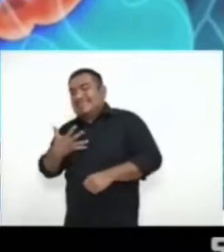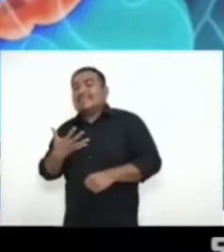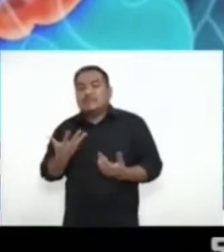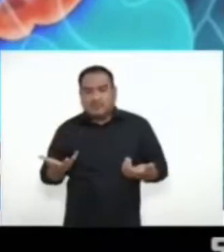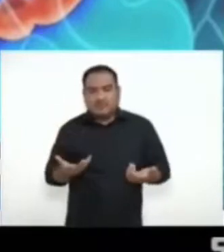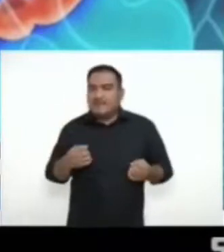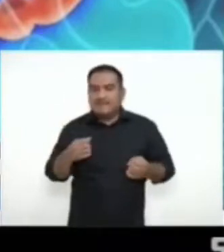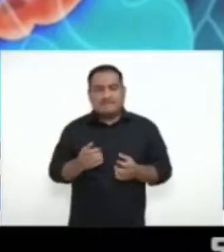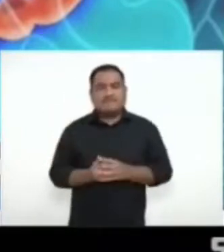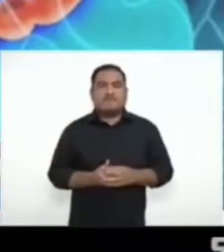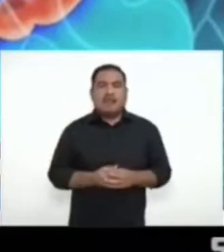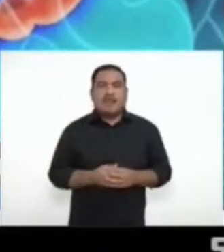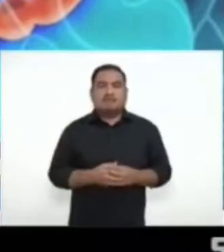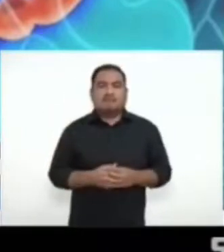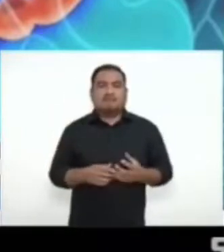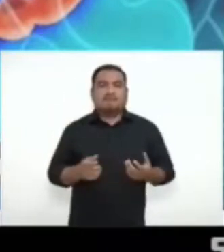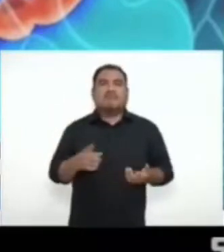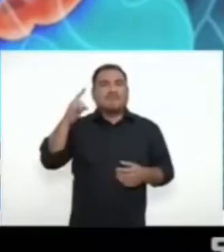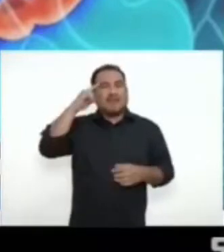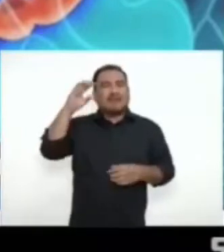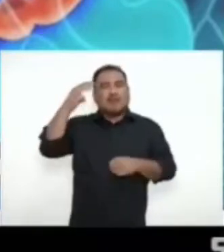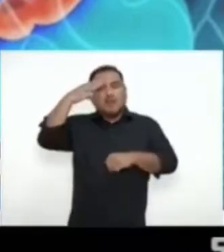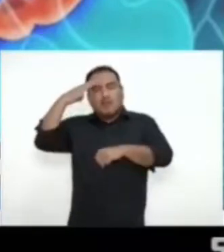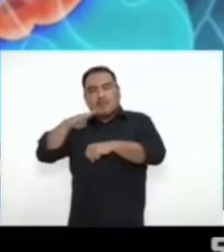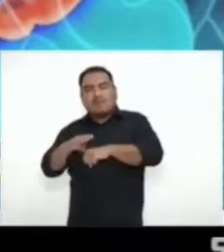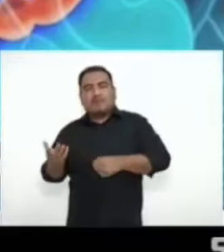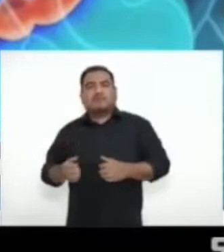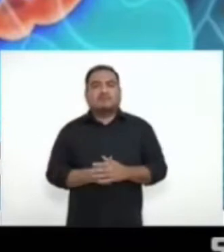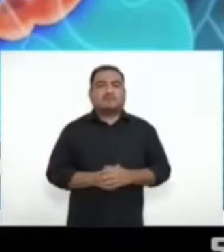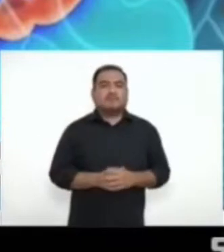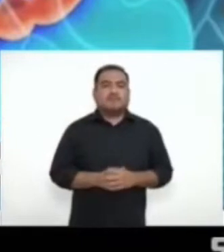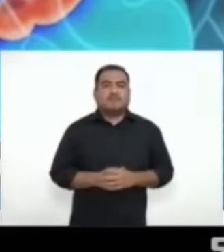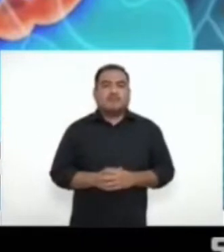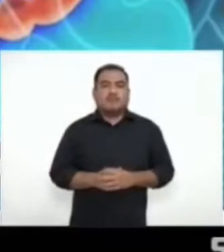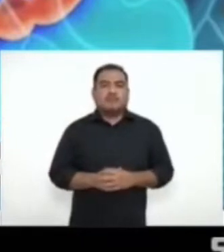diciendo la amígdala, ¿no? Es el directorio de los recuerdos. Pero al